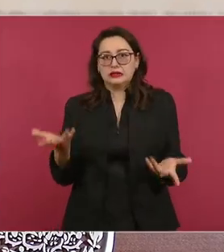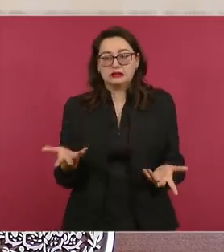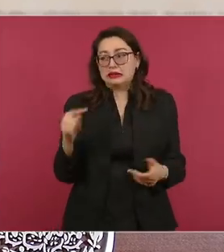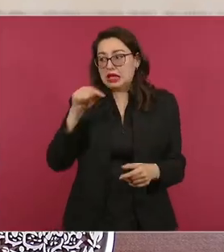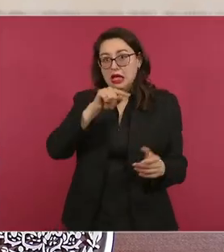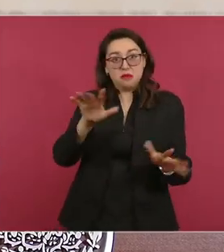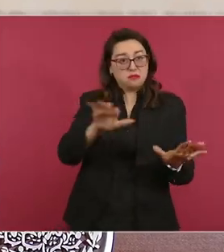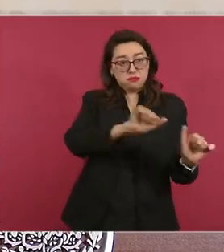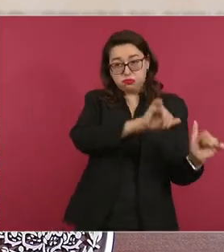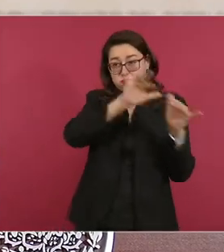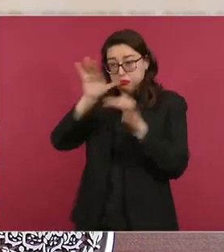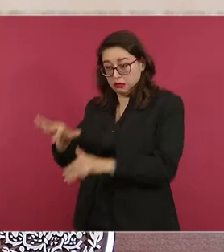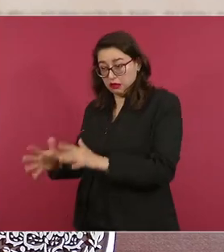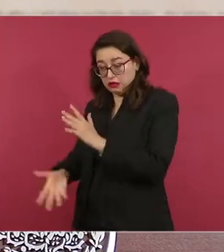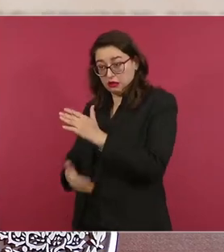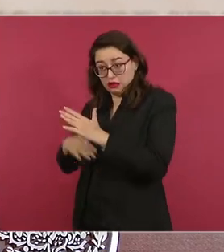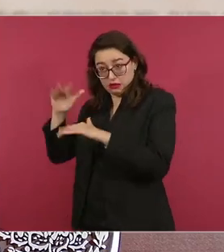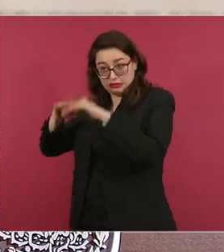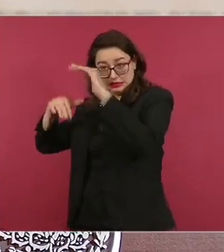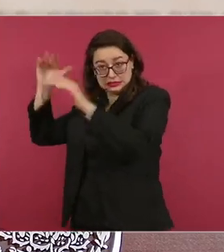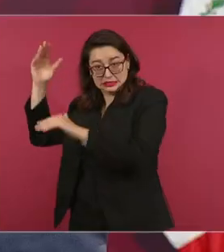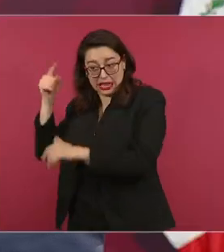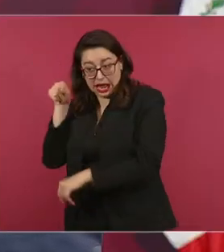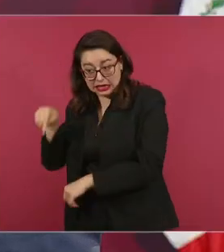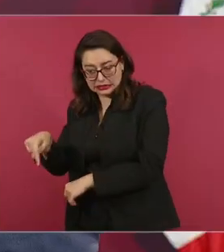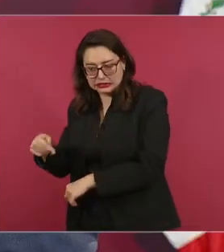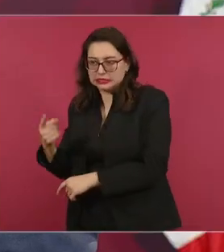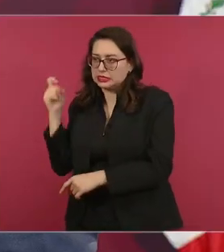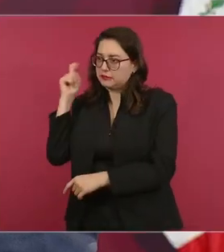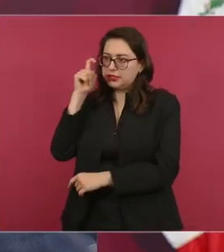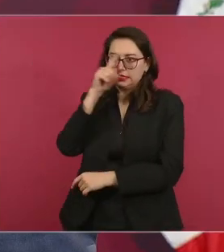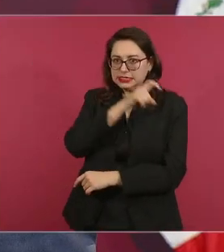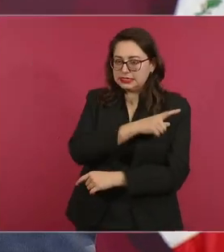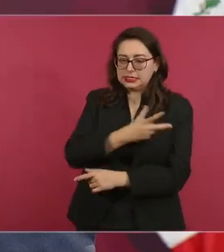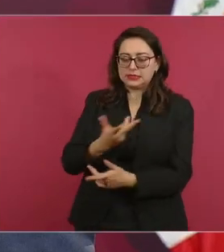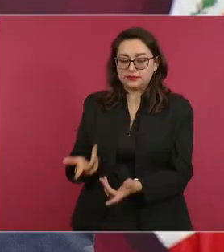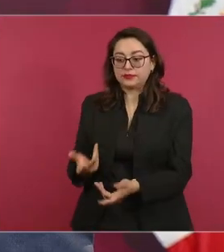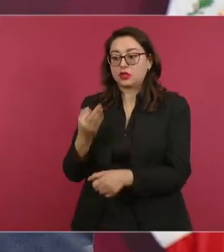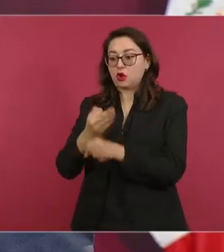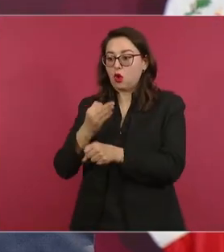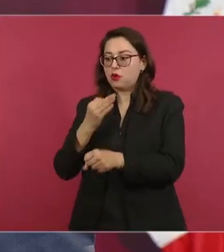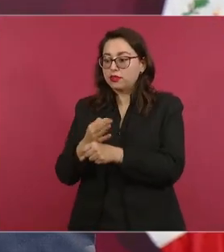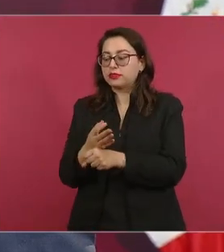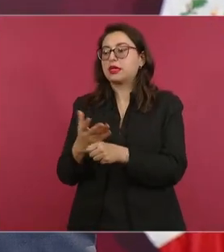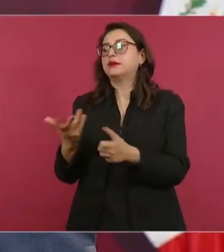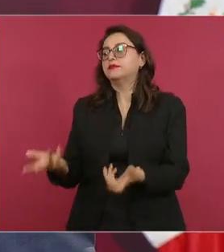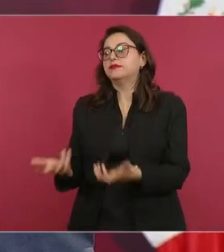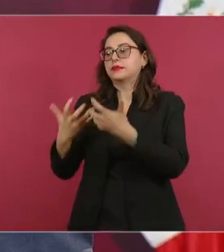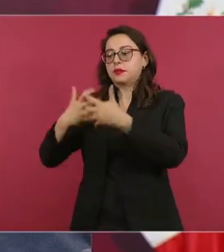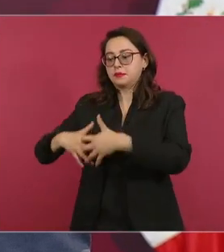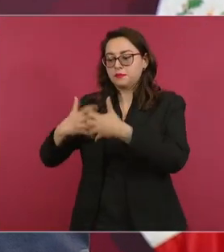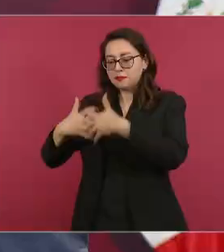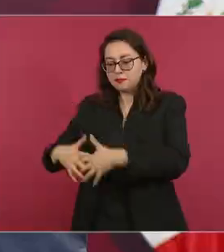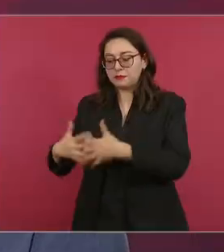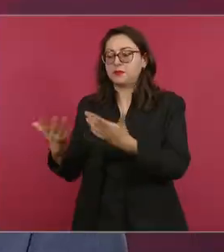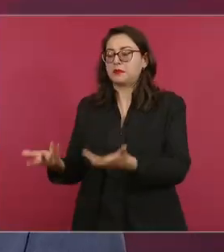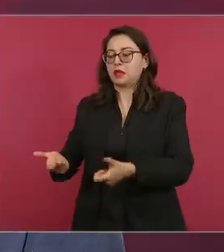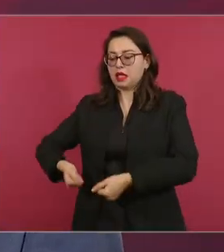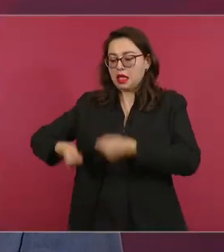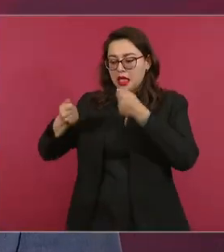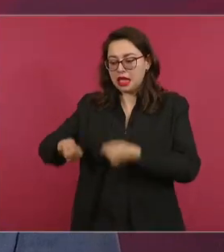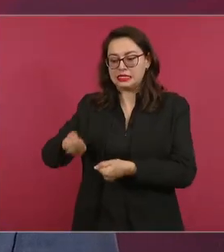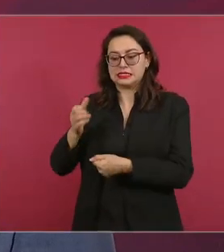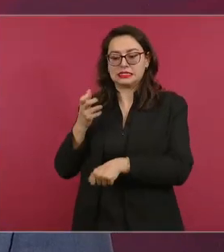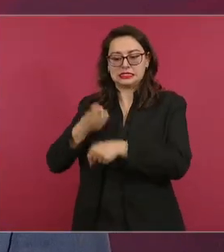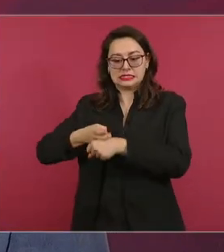Entonces, es de lo que se está hablando. O sea, está hablando con las cementeras, con los que distribuyen materiales